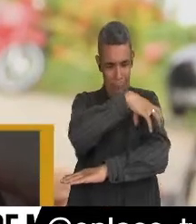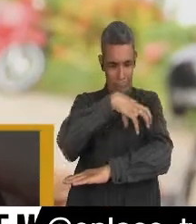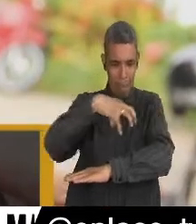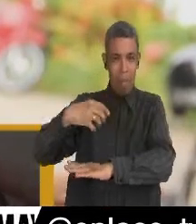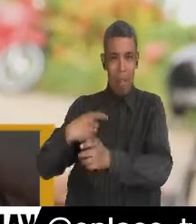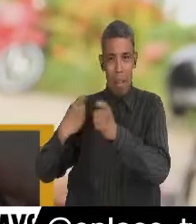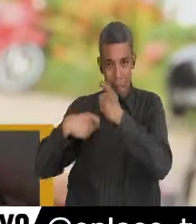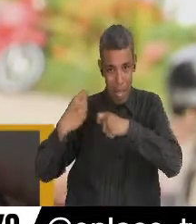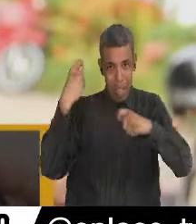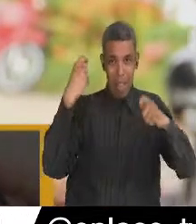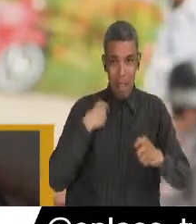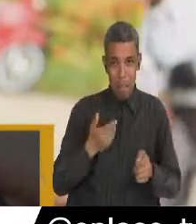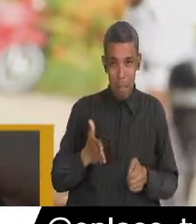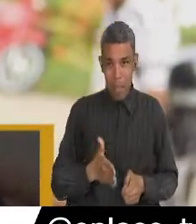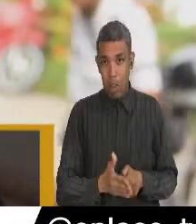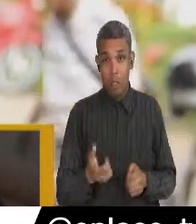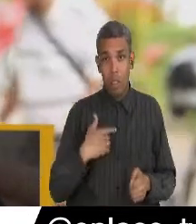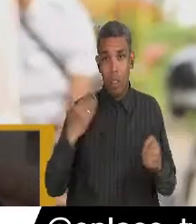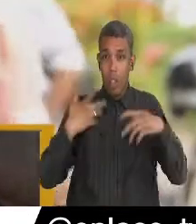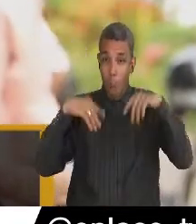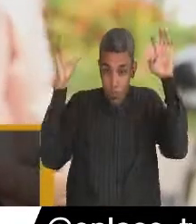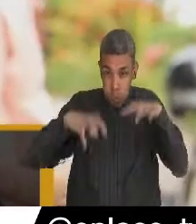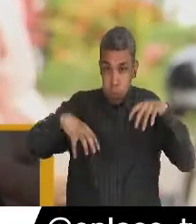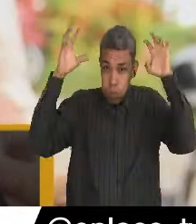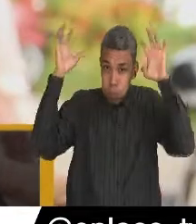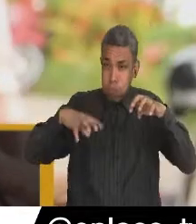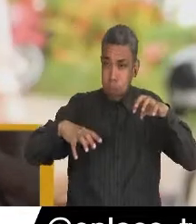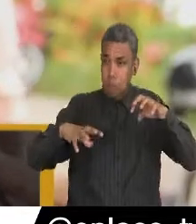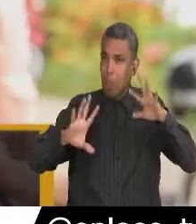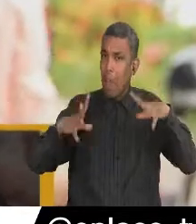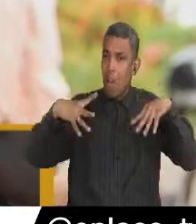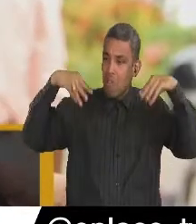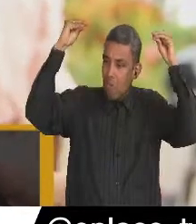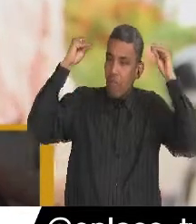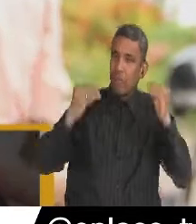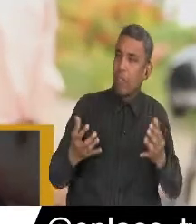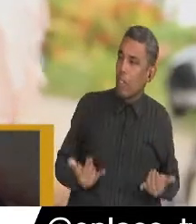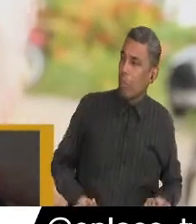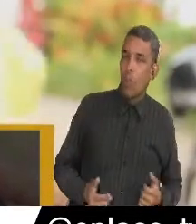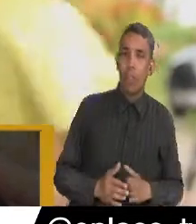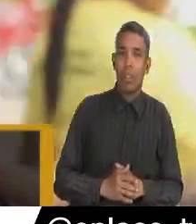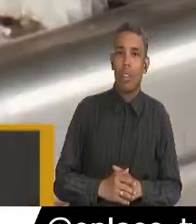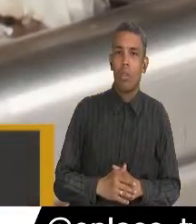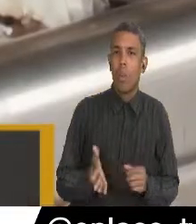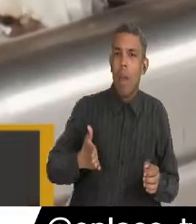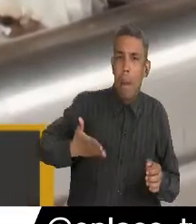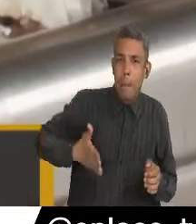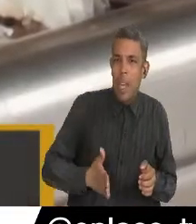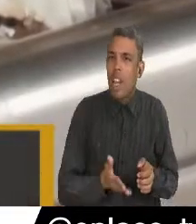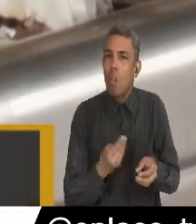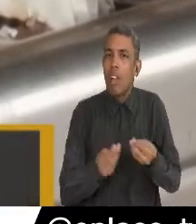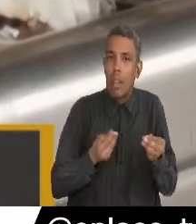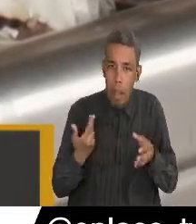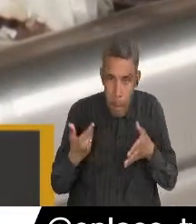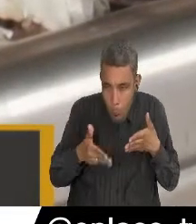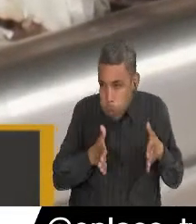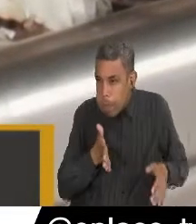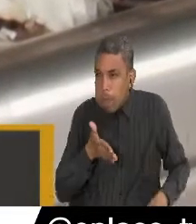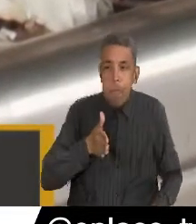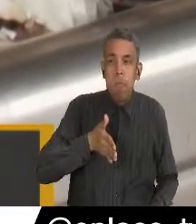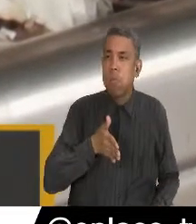aquí en Barranca Bermeja, el bocachico de nuevo se devuelve a su hábitat, o sea, él se mete al tapón, se mete a los grandes, a las grandes palizadas en la